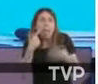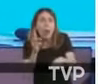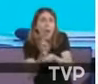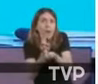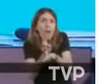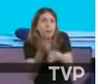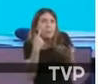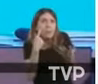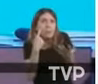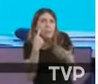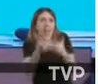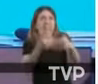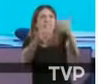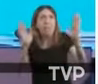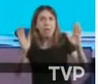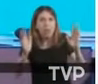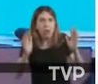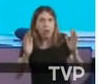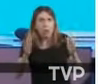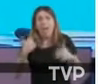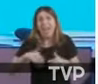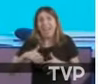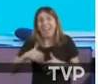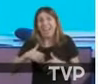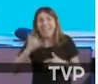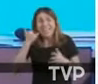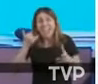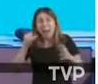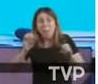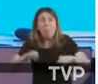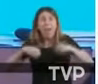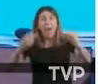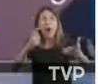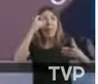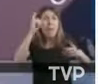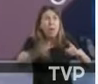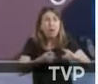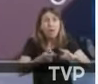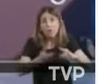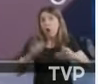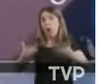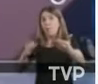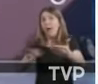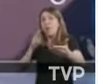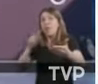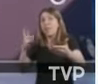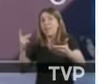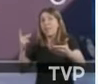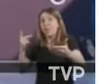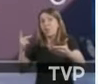de crecimiento. La economía argentina va a haber crecido alrededor del 10% en el año 2021 y ha sido importante